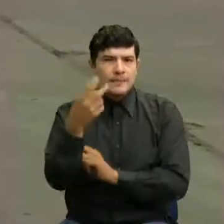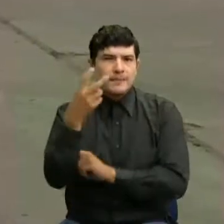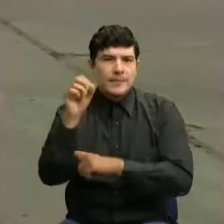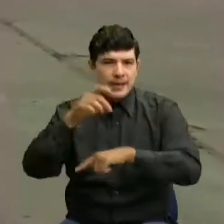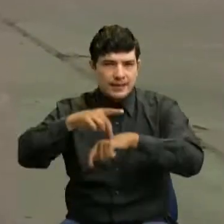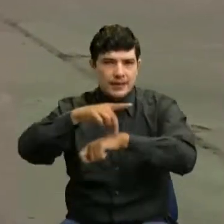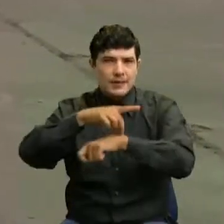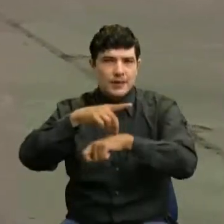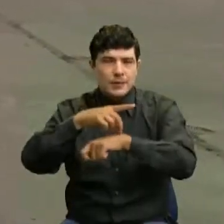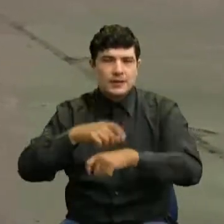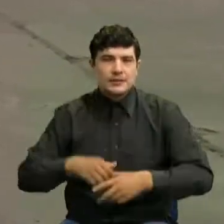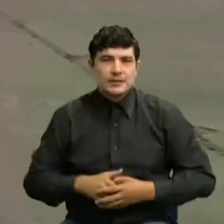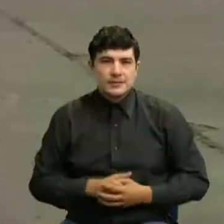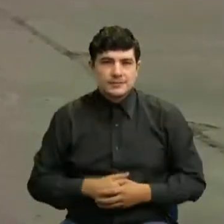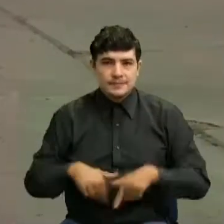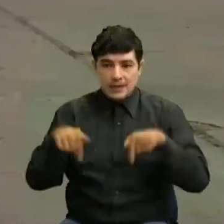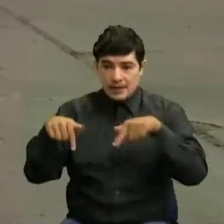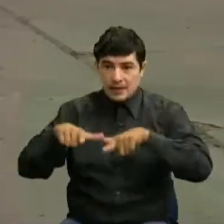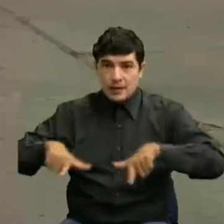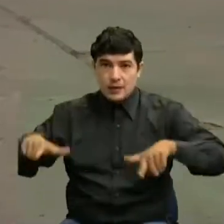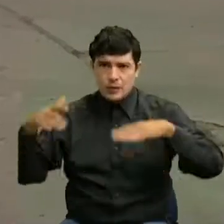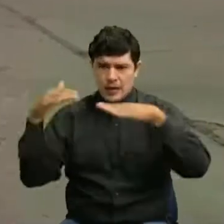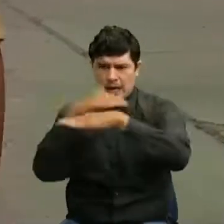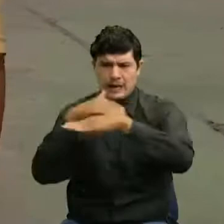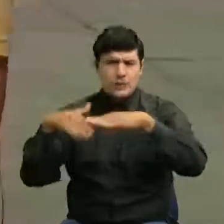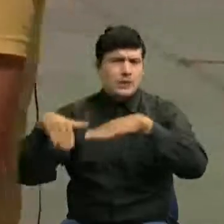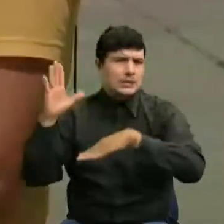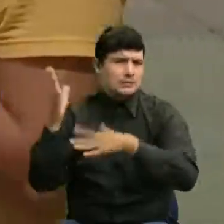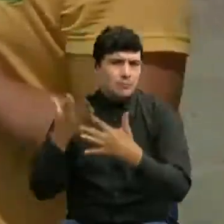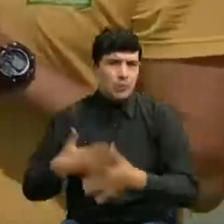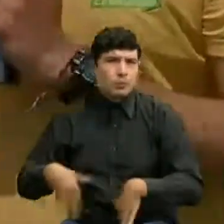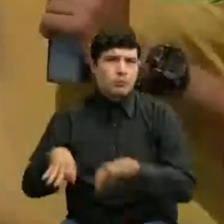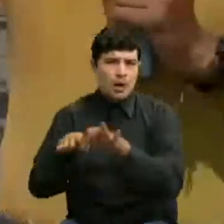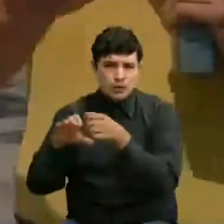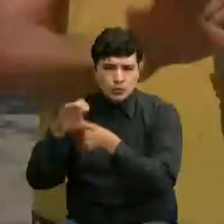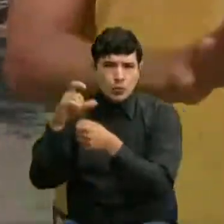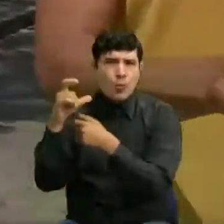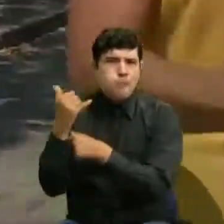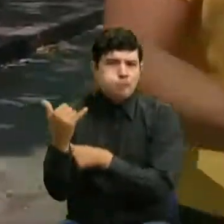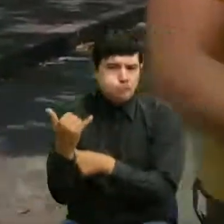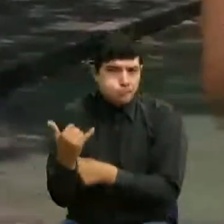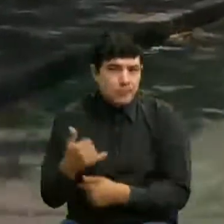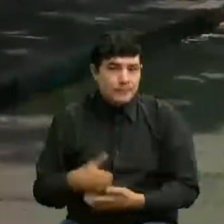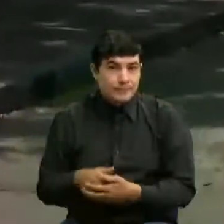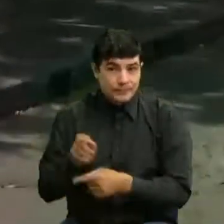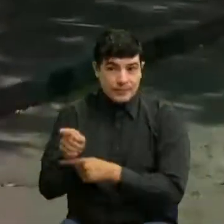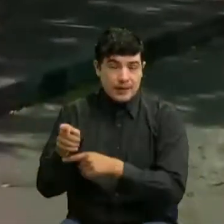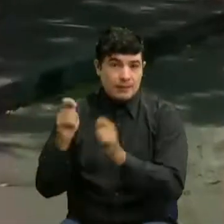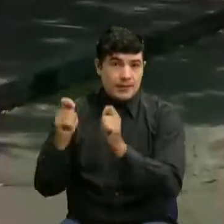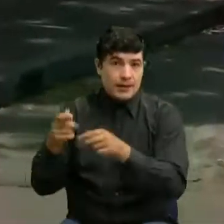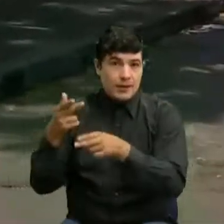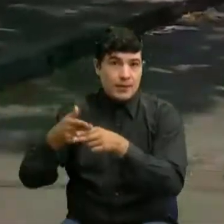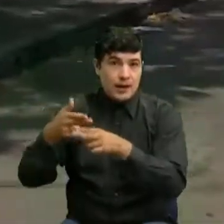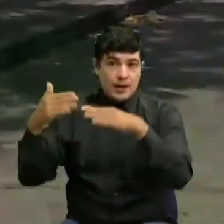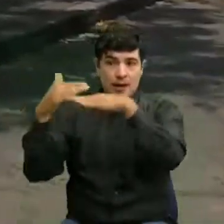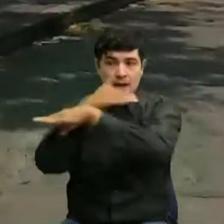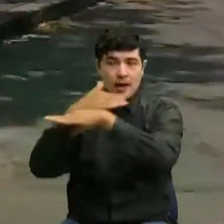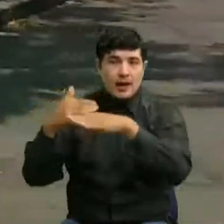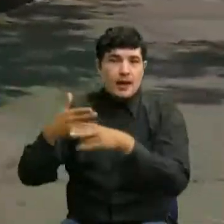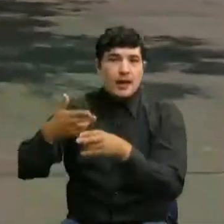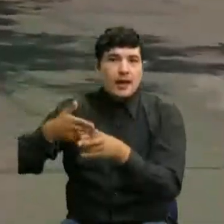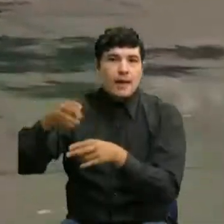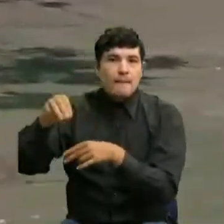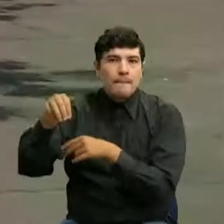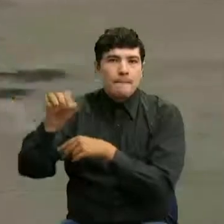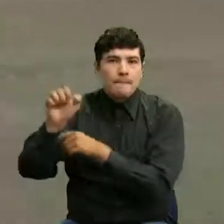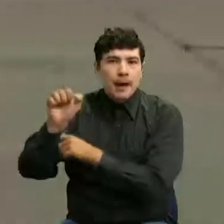nos encontramos en una de las arterias viales más importantes de Cúcuta, el Malecón. En este momento, pues las autoridades de tránsito también aquí